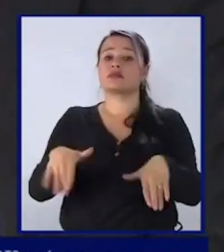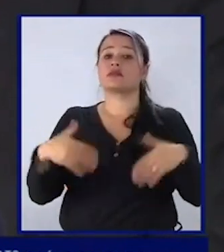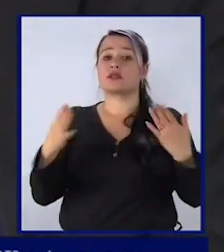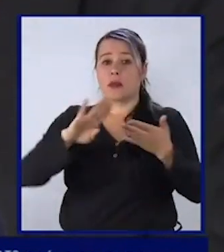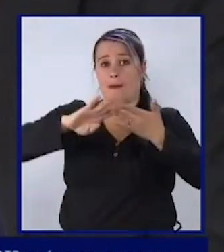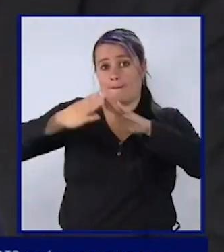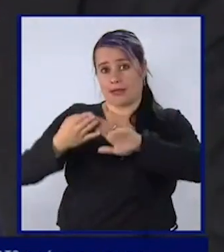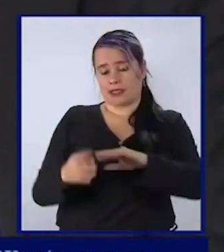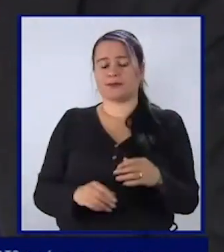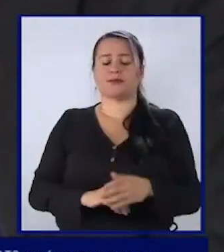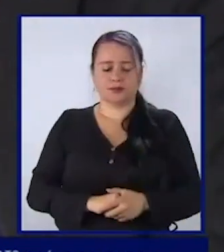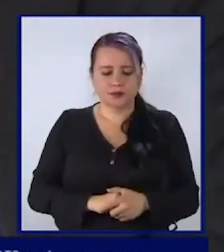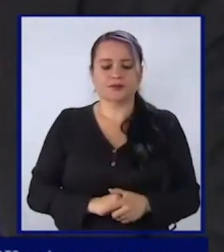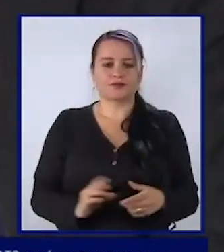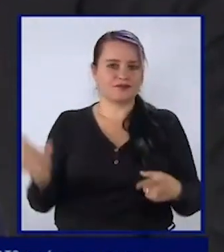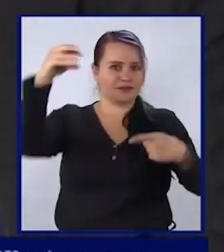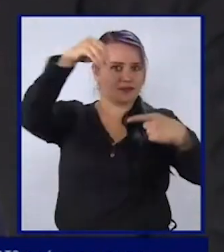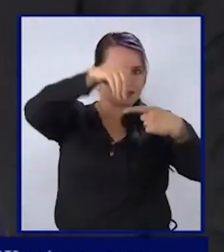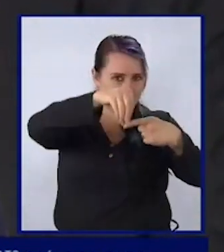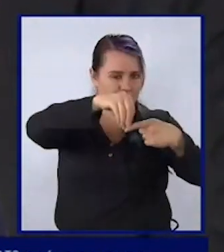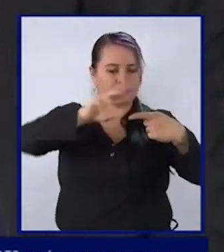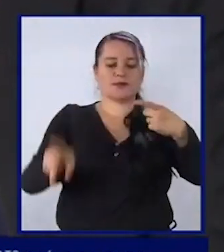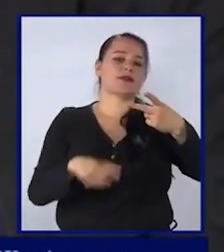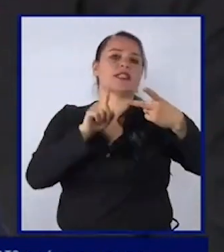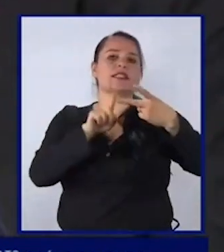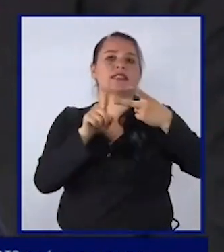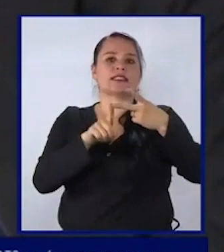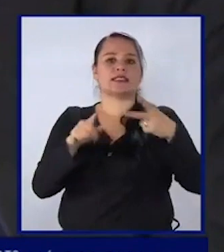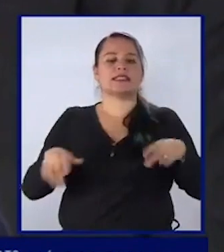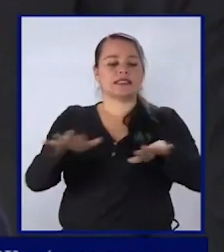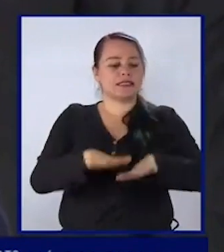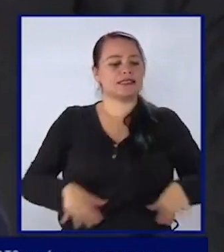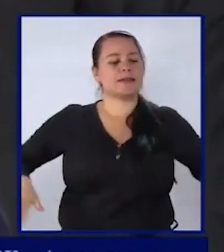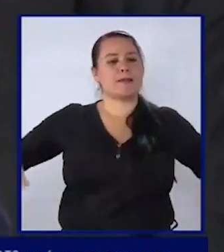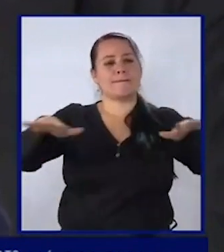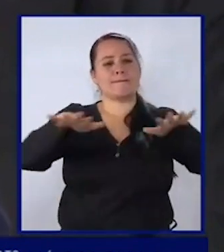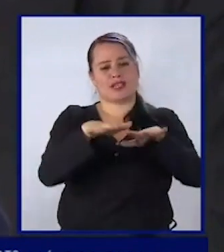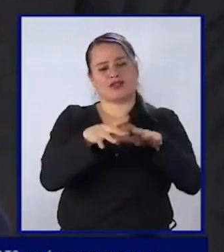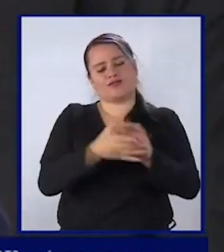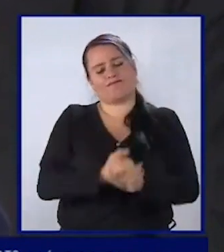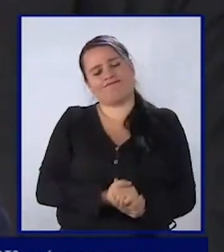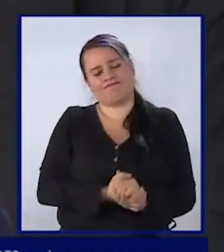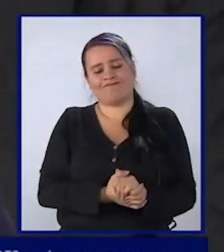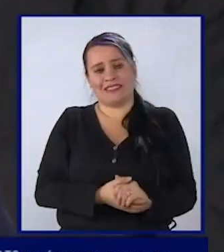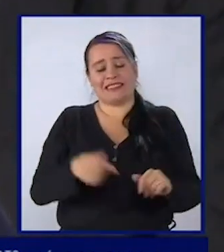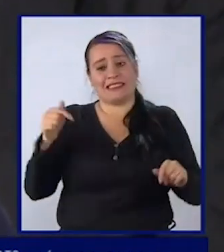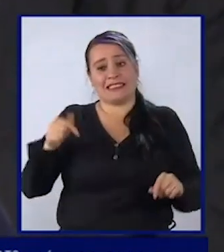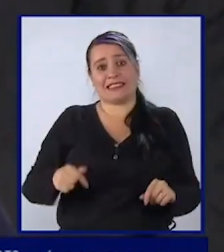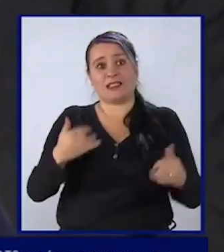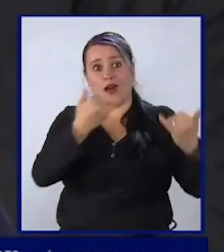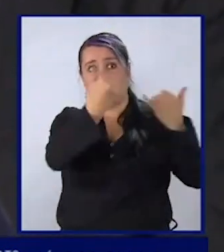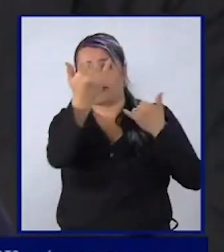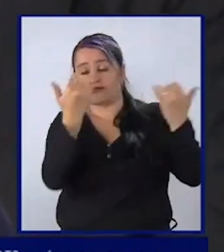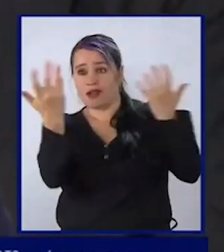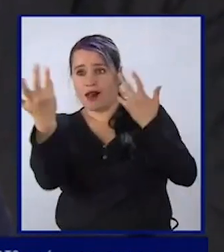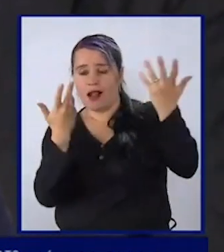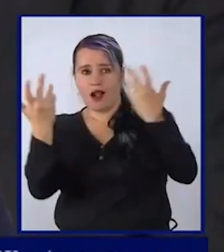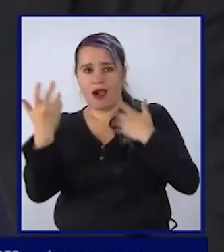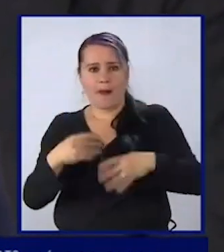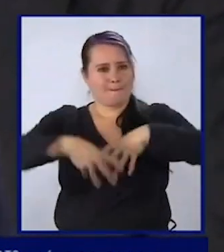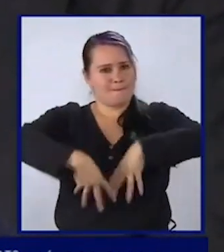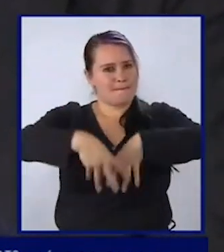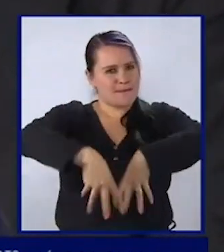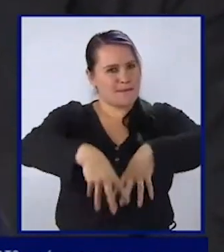primer punto. El segundo es el tema del espacio cívico, el fortalecimiento. Yo creo que ha salido ahora en relación a la